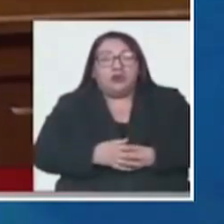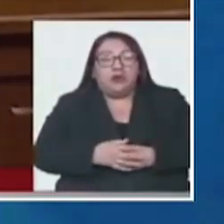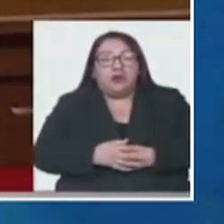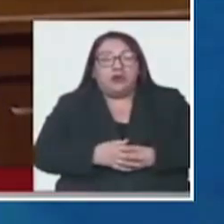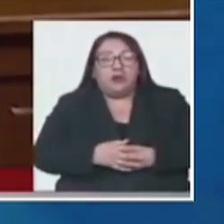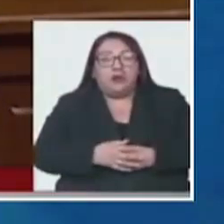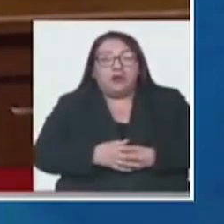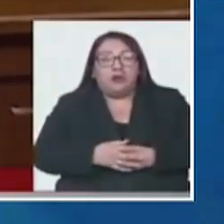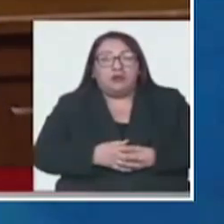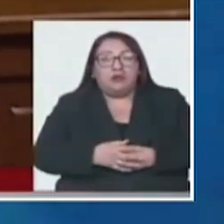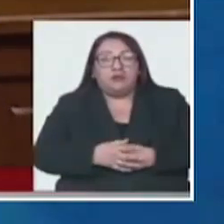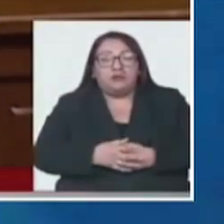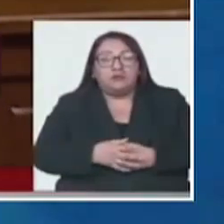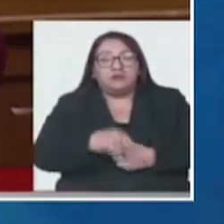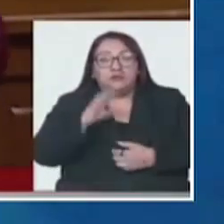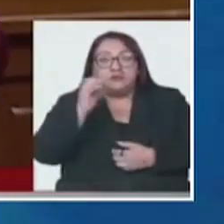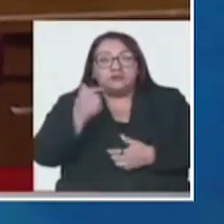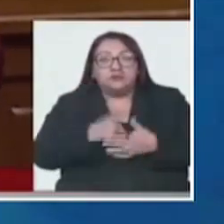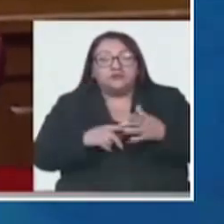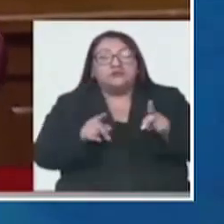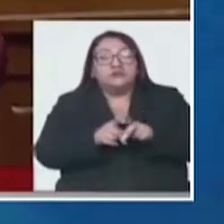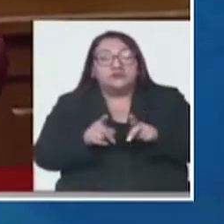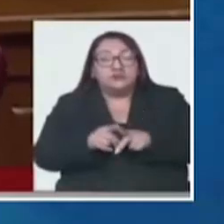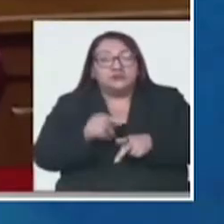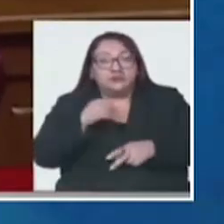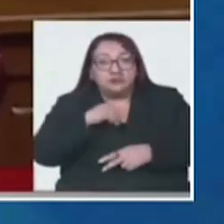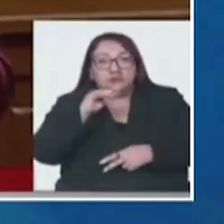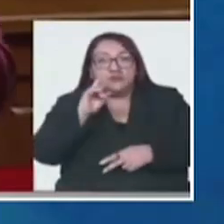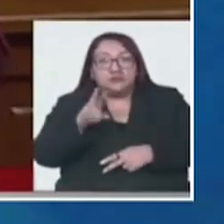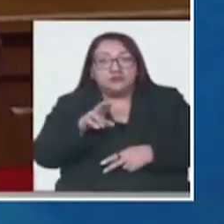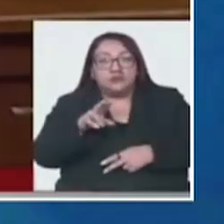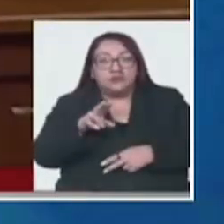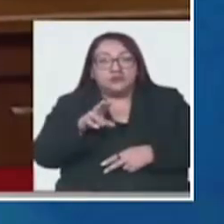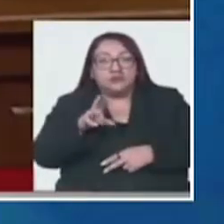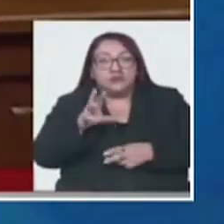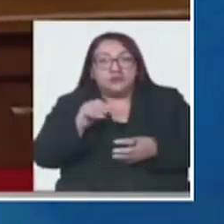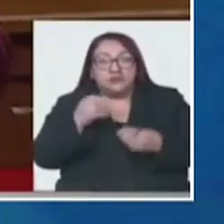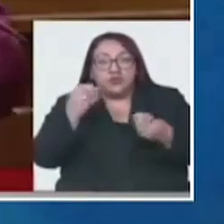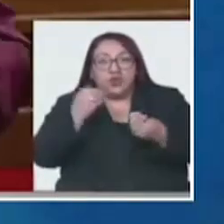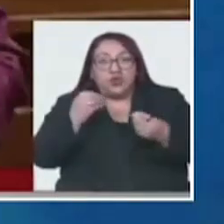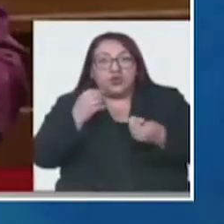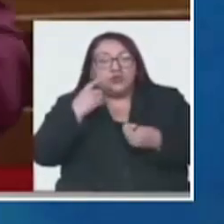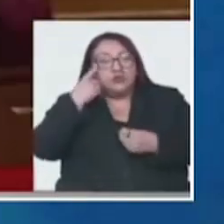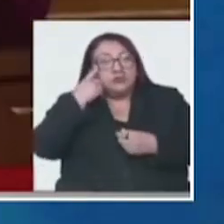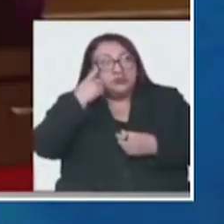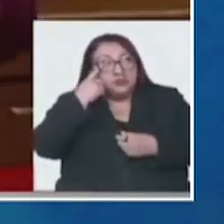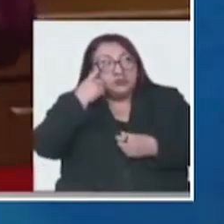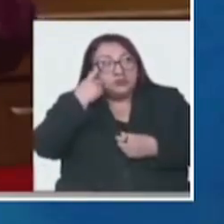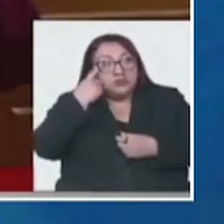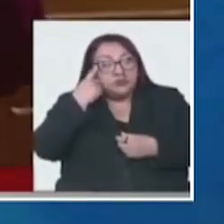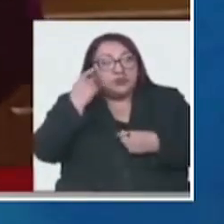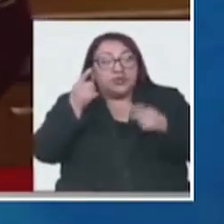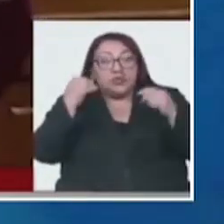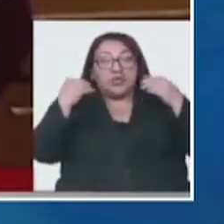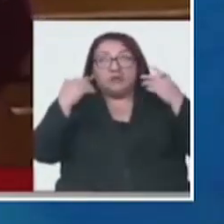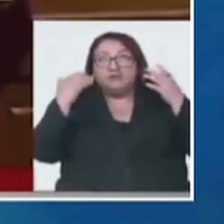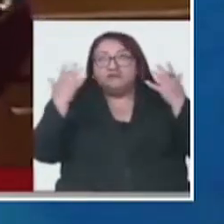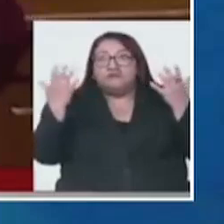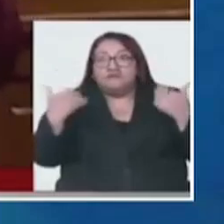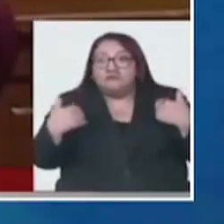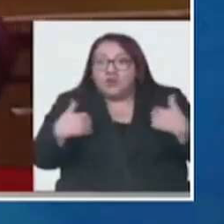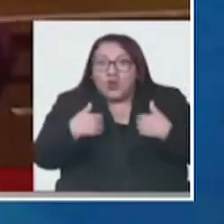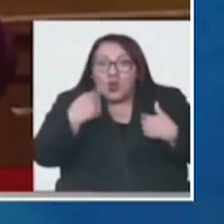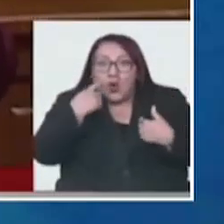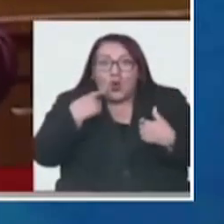que reciben 43 mil soles de aguinaldo en un país en recesión en la que todos estamos viviendo